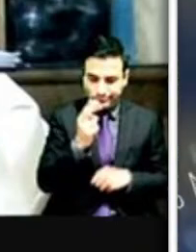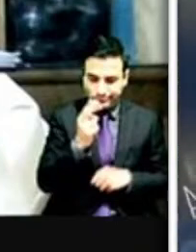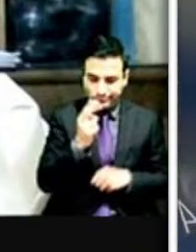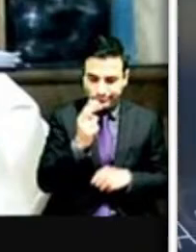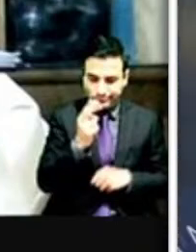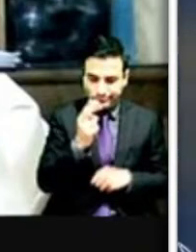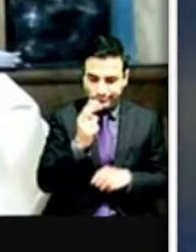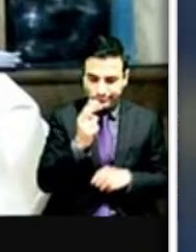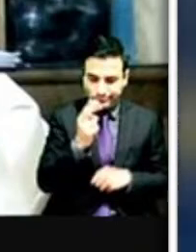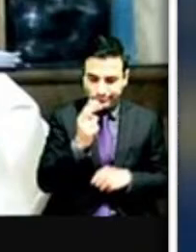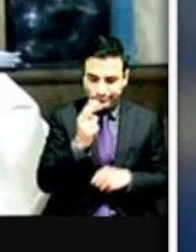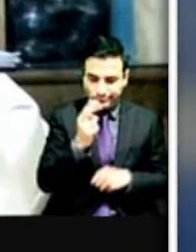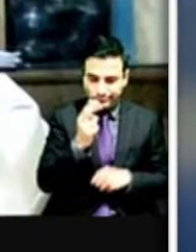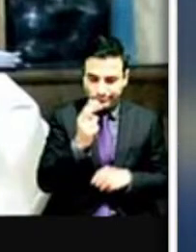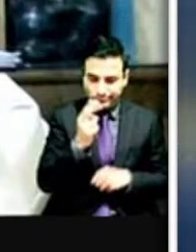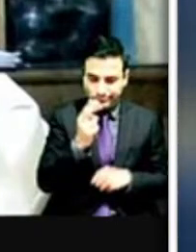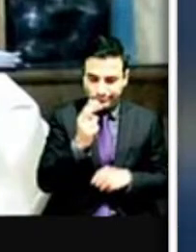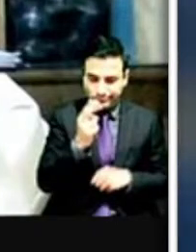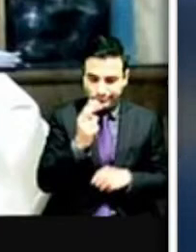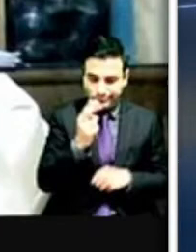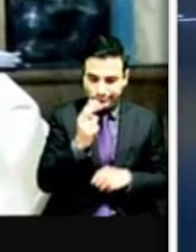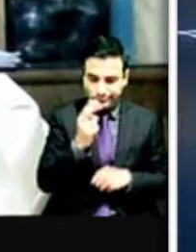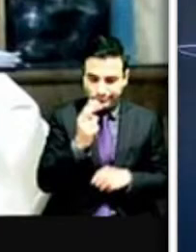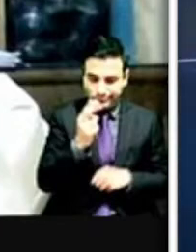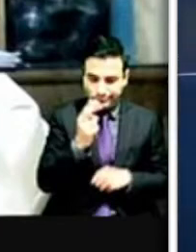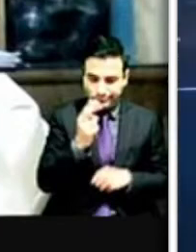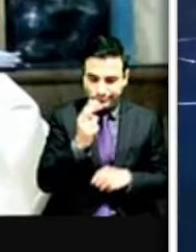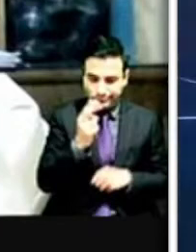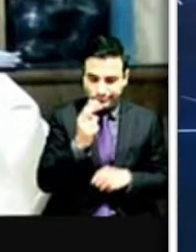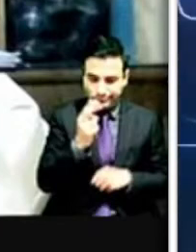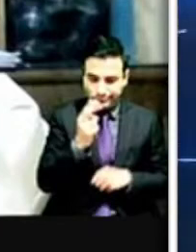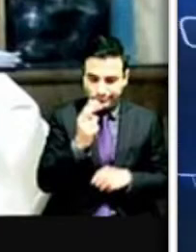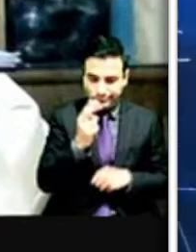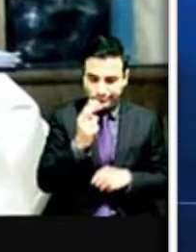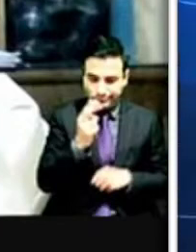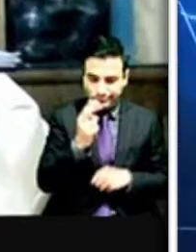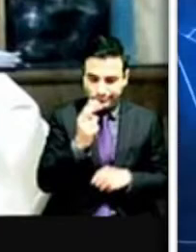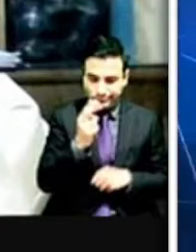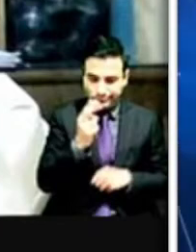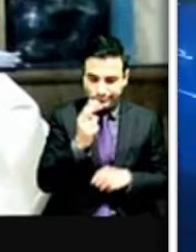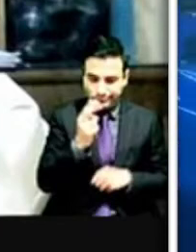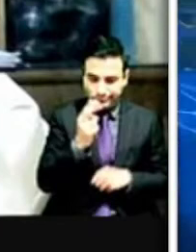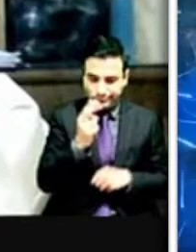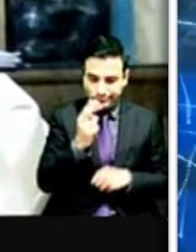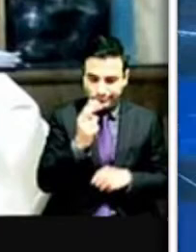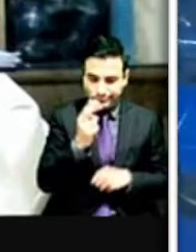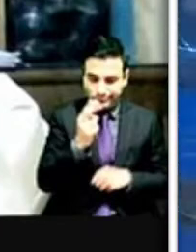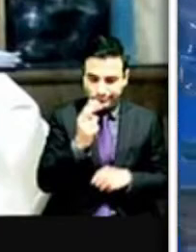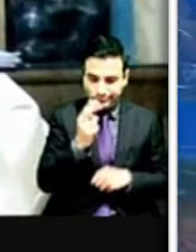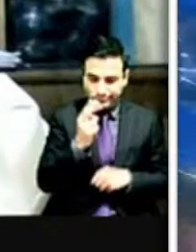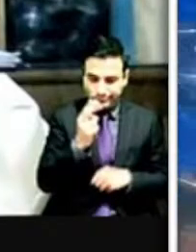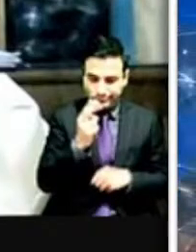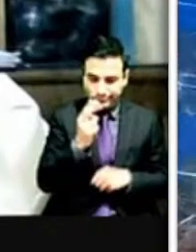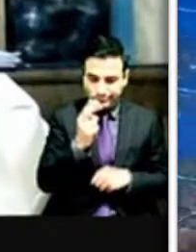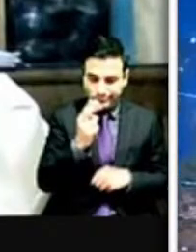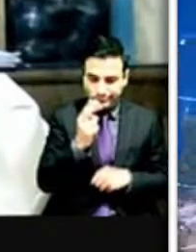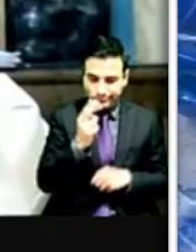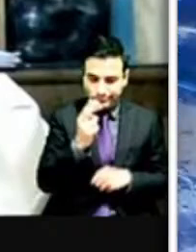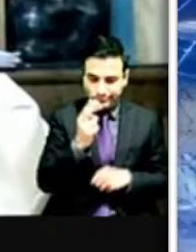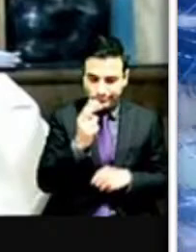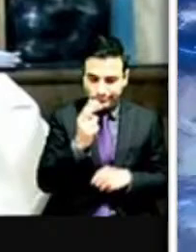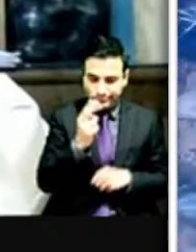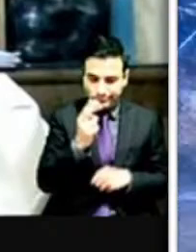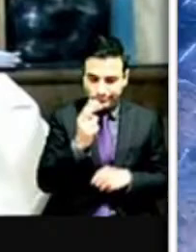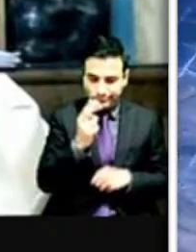porque todavía no estamos en el momento de determinar si tenemos o no que llevar a cabo esta revocación del mandato. Fíjense lo que dice